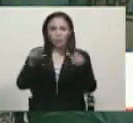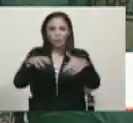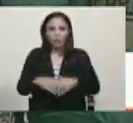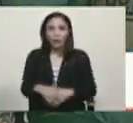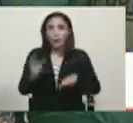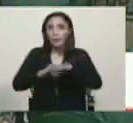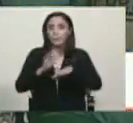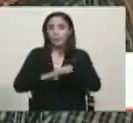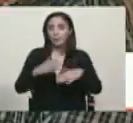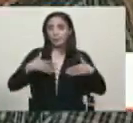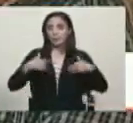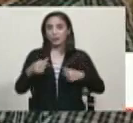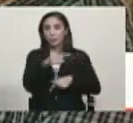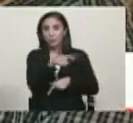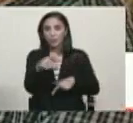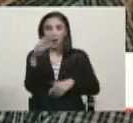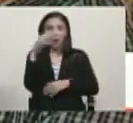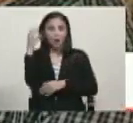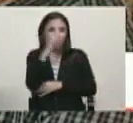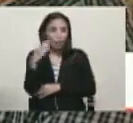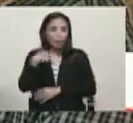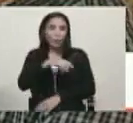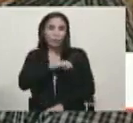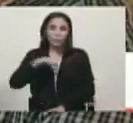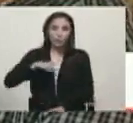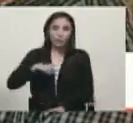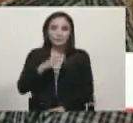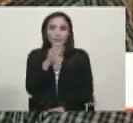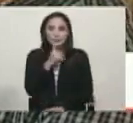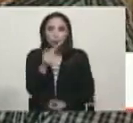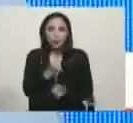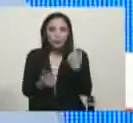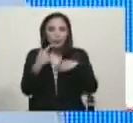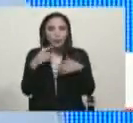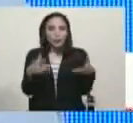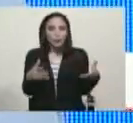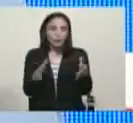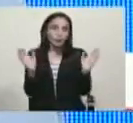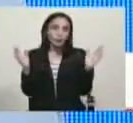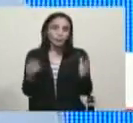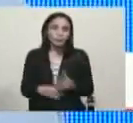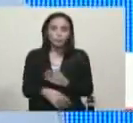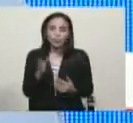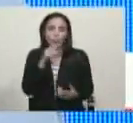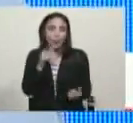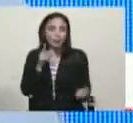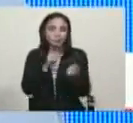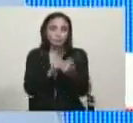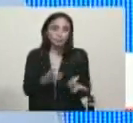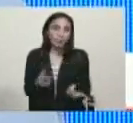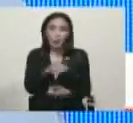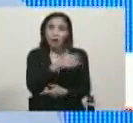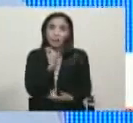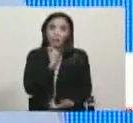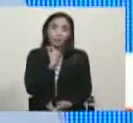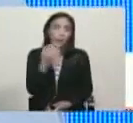salud toda es privatizada y el que no pueda pagar, no lo atienden. Queda enfermo o se